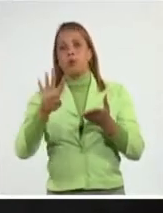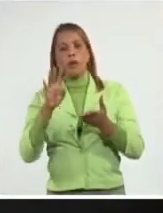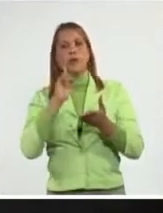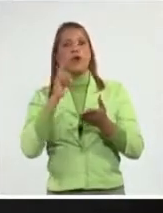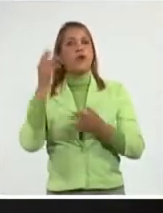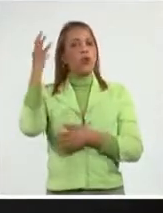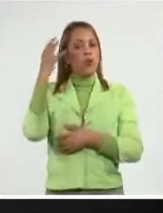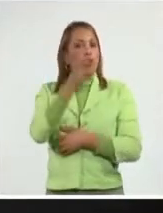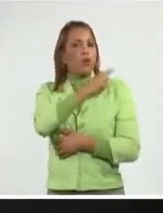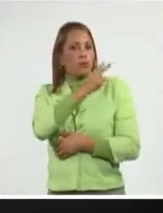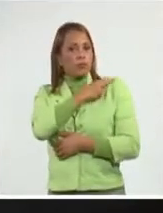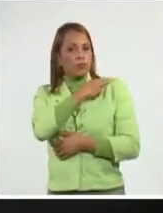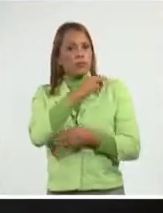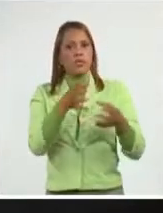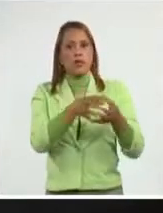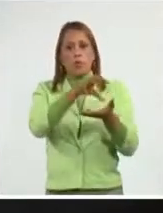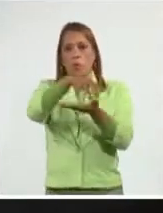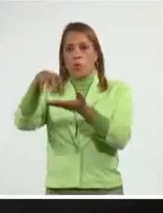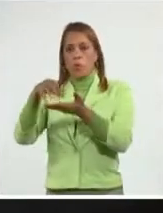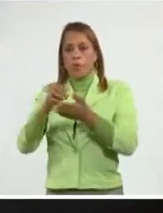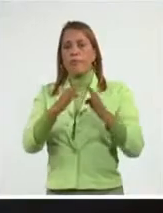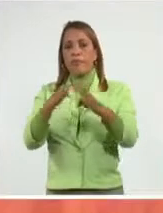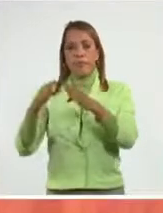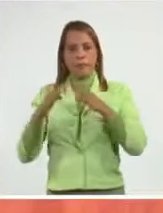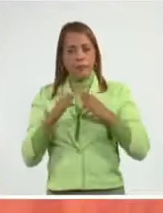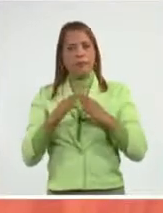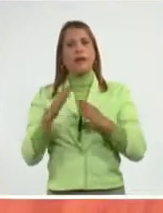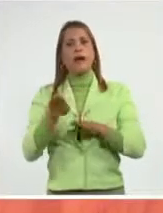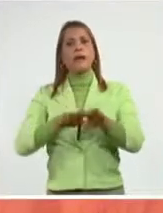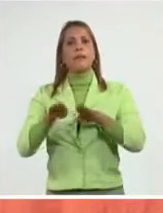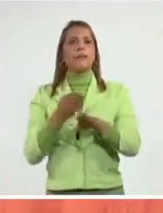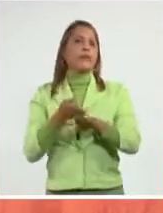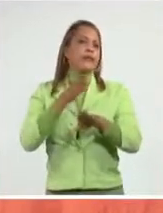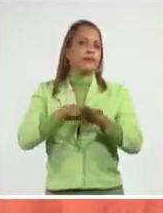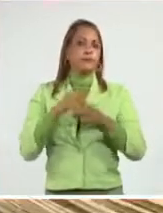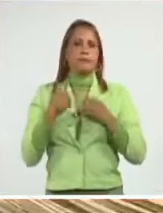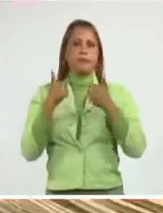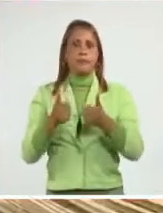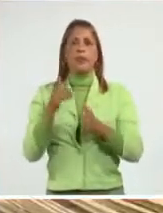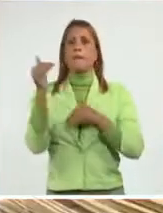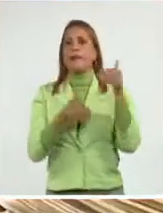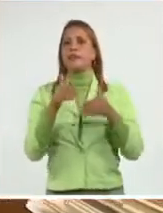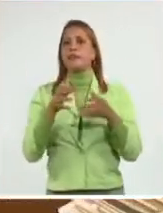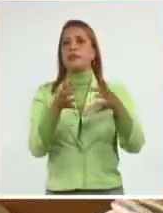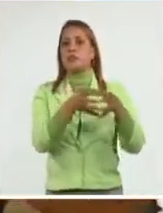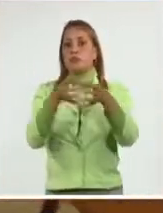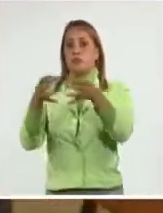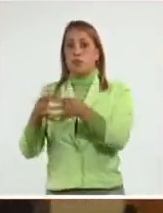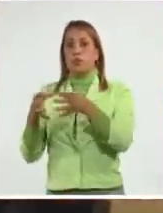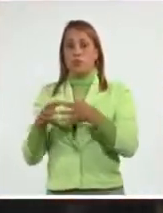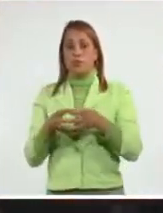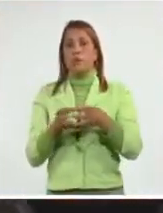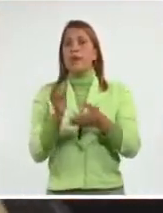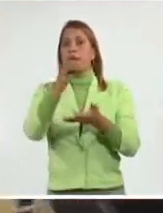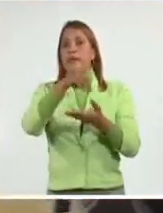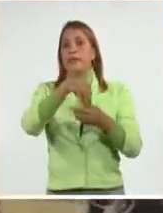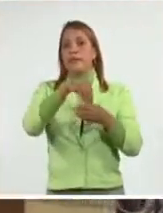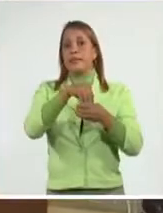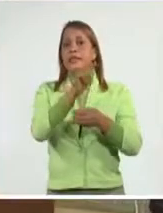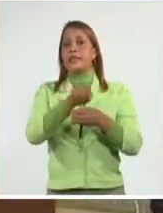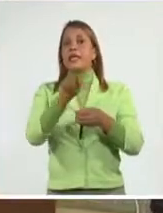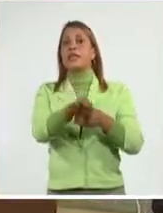de circunscripción, a los dudos juristas, para que se preparen. Con la participación de las comisiones electorales de circunscripción seleccionadas